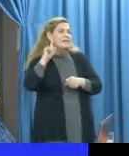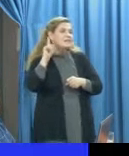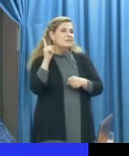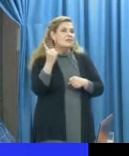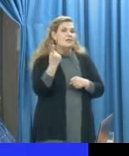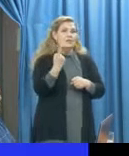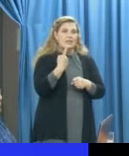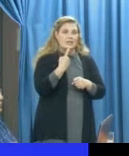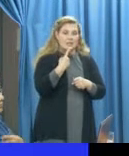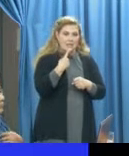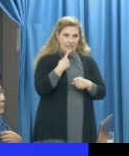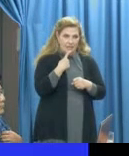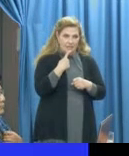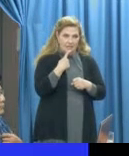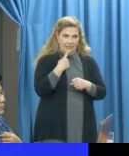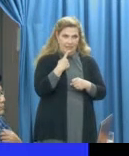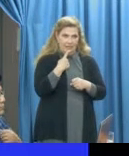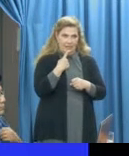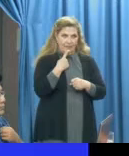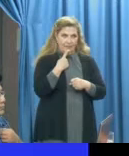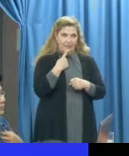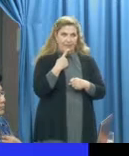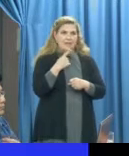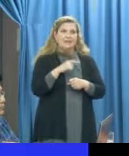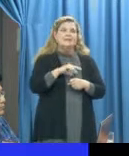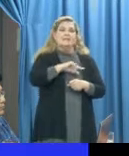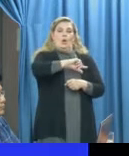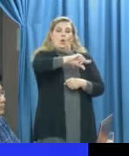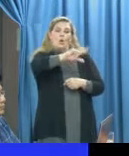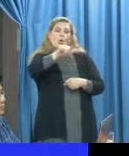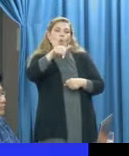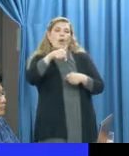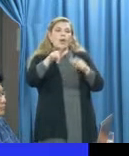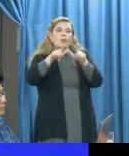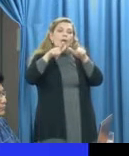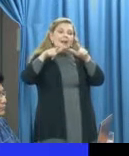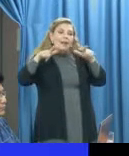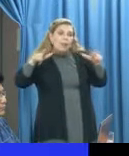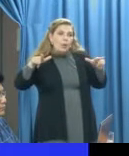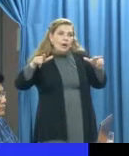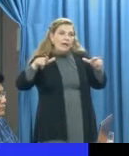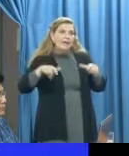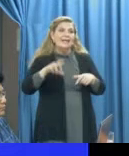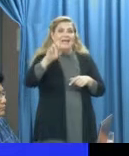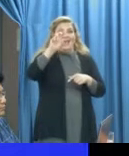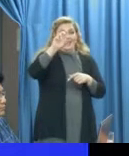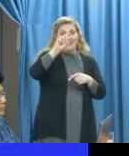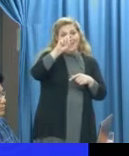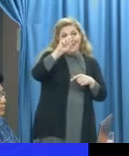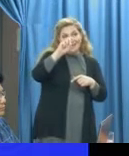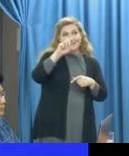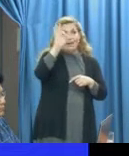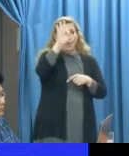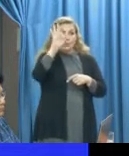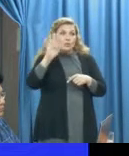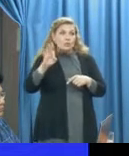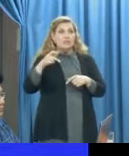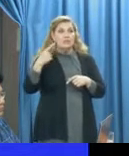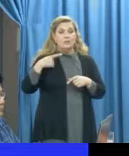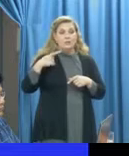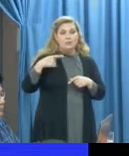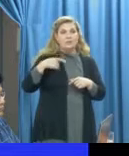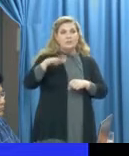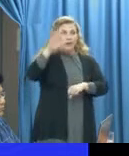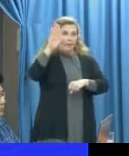sordera, que sería una sordera poslingüística, y el 30% de las personas mayores de